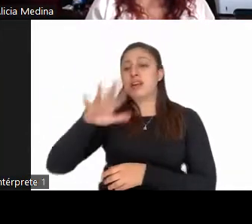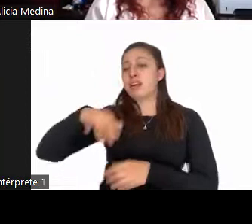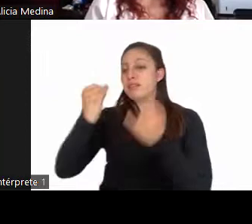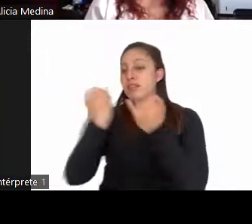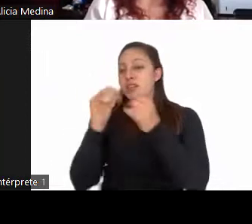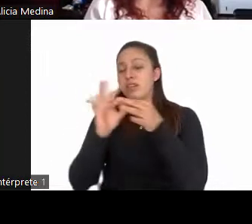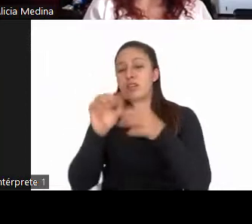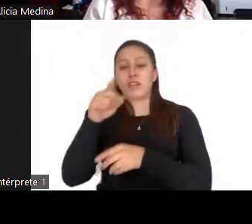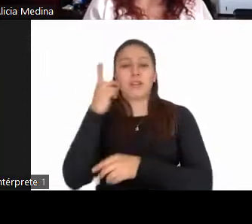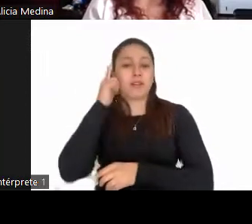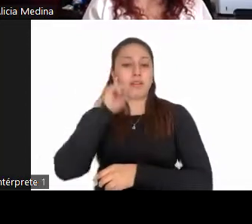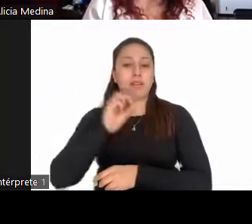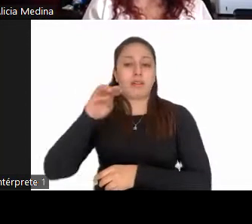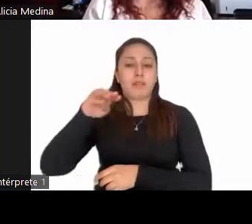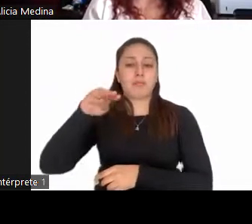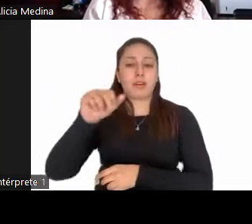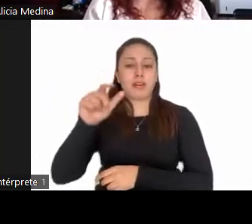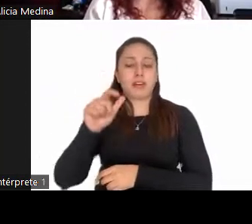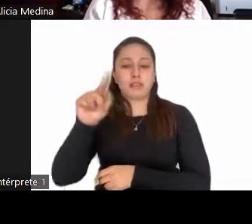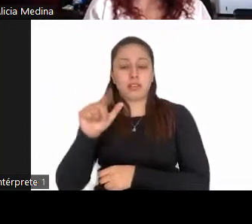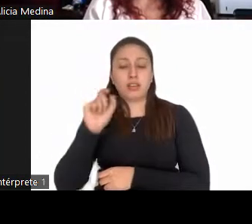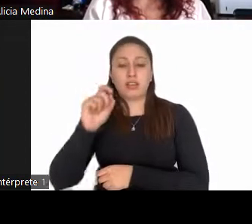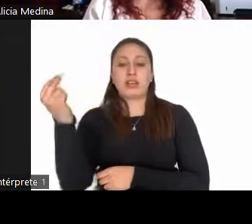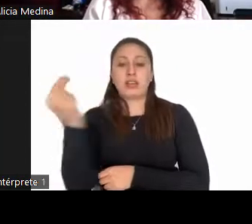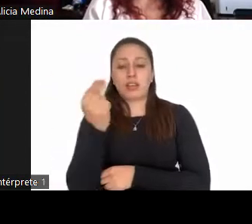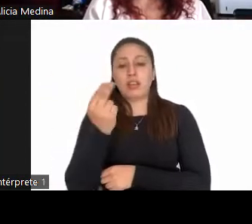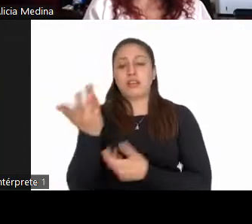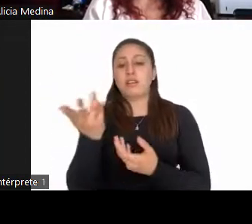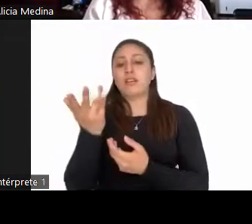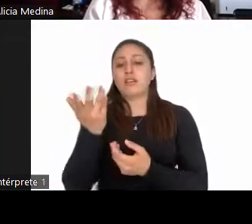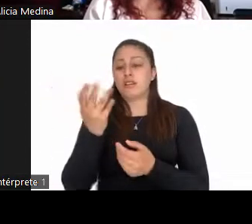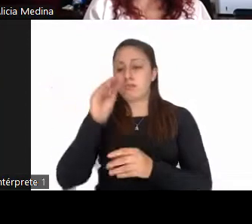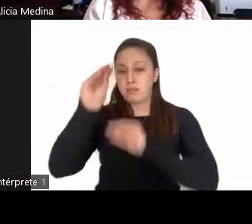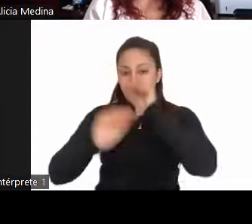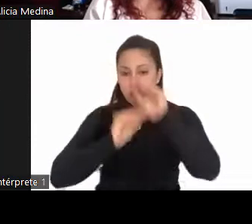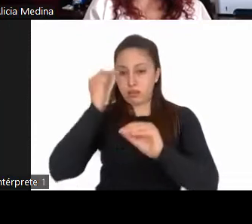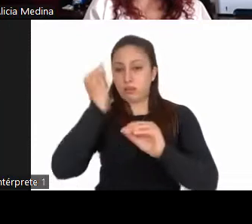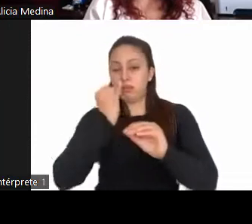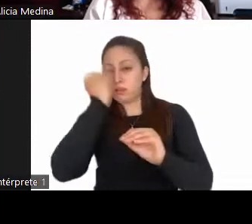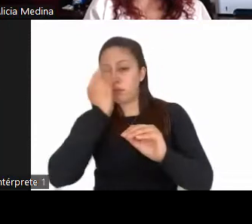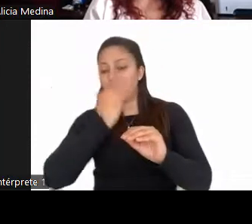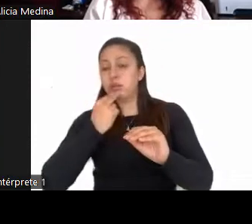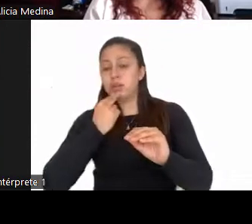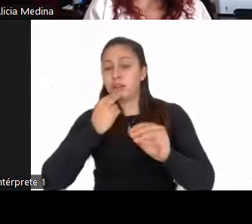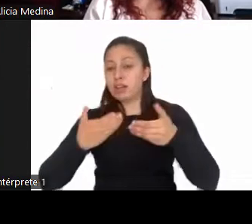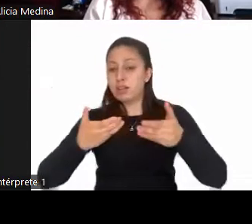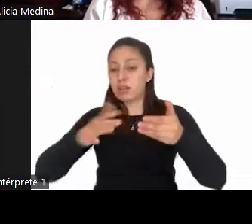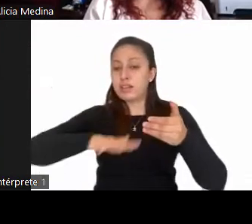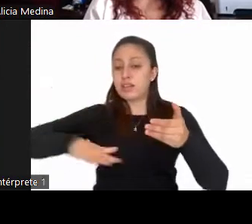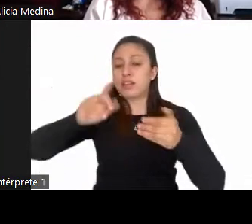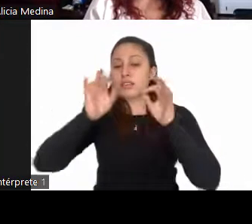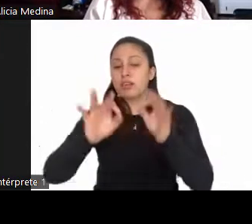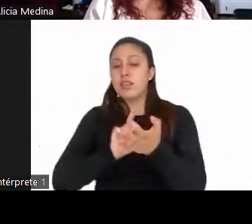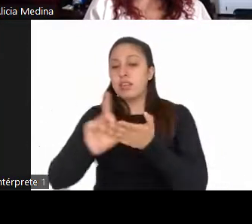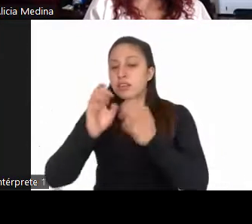Maxta, ¿no? Que quede justamente el uso de la propaganda y del espacio público como un derecho. Yo les comento